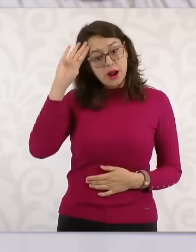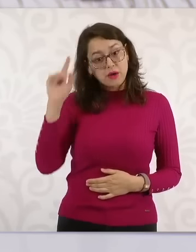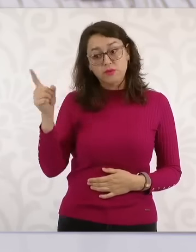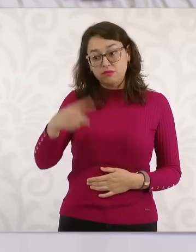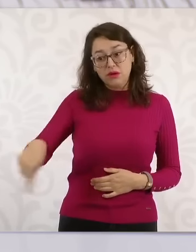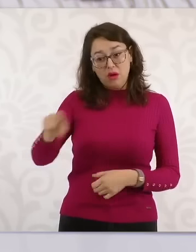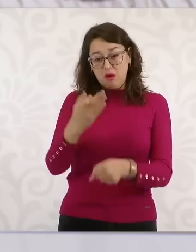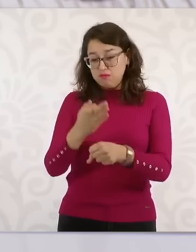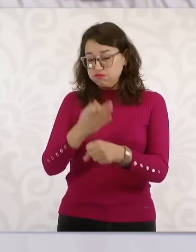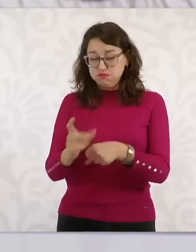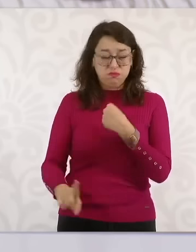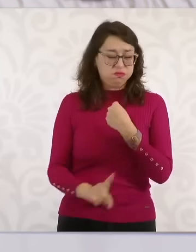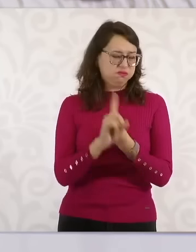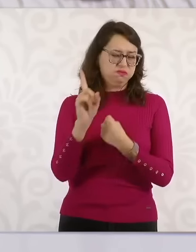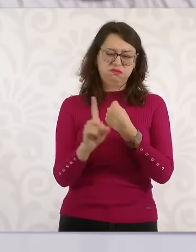mucha dificultad,